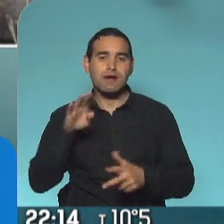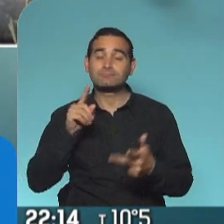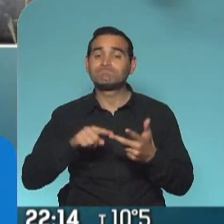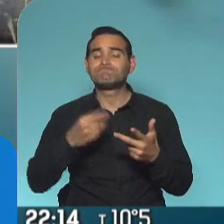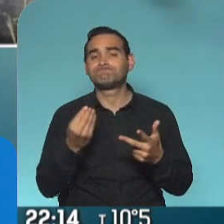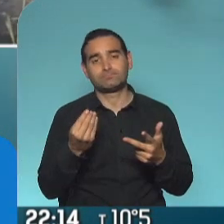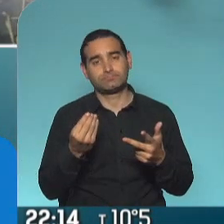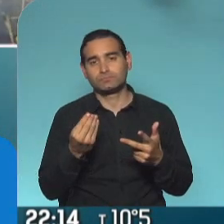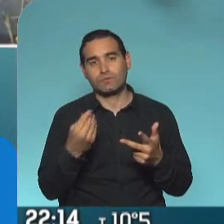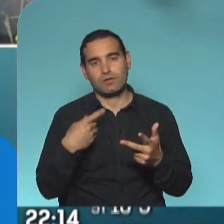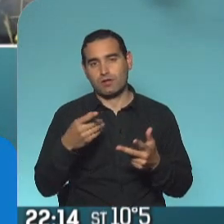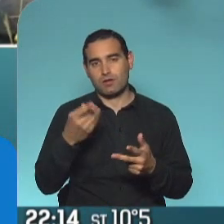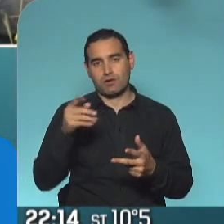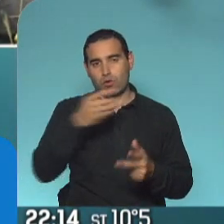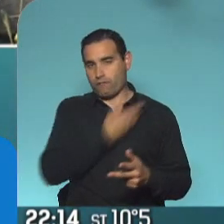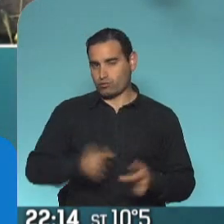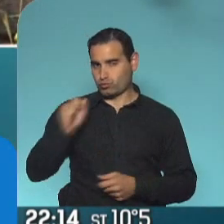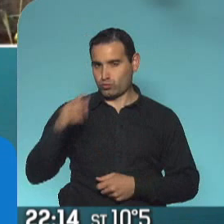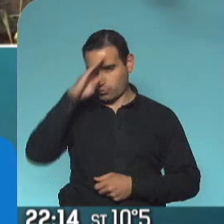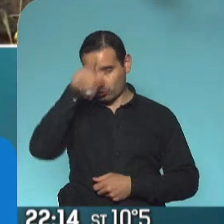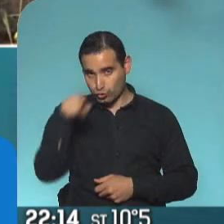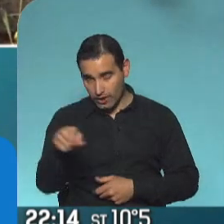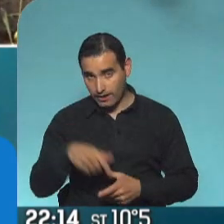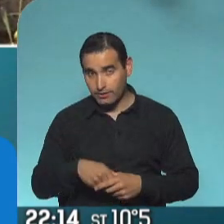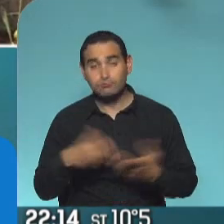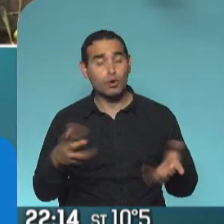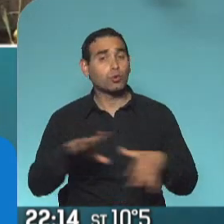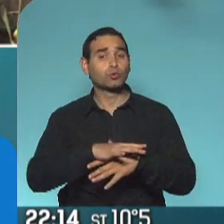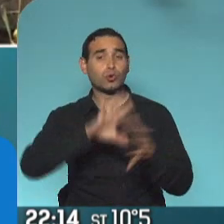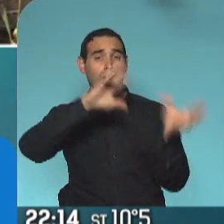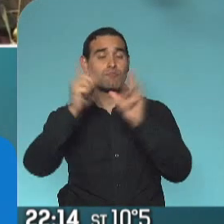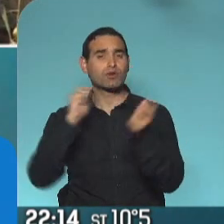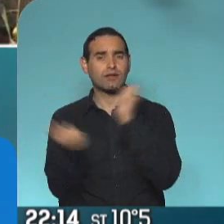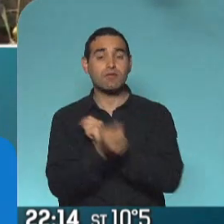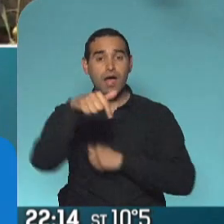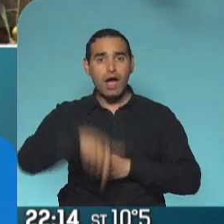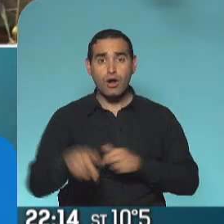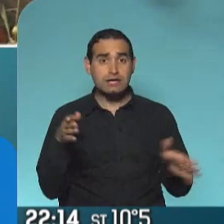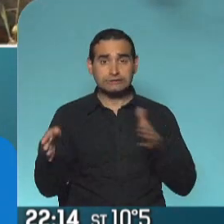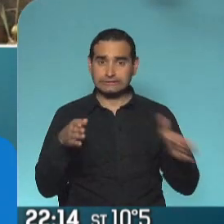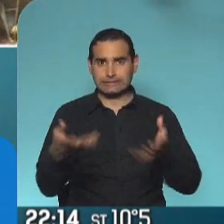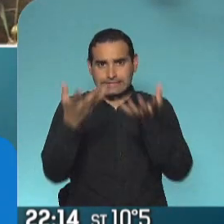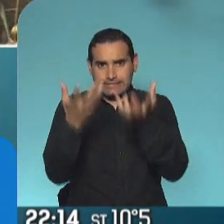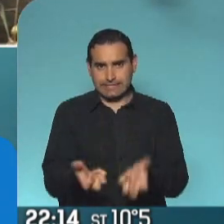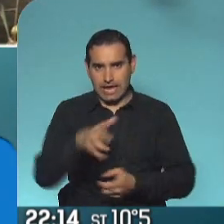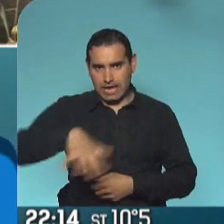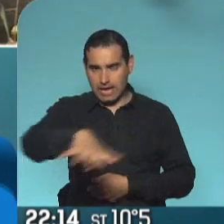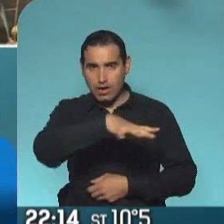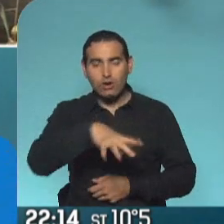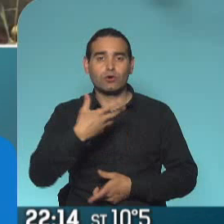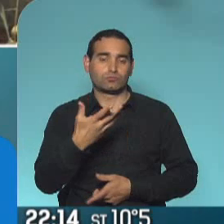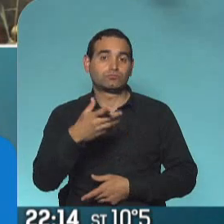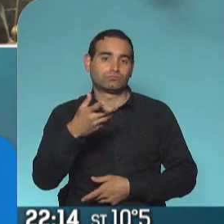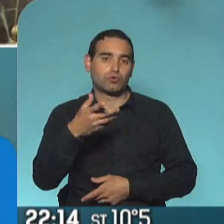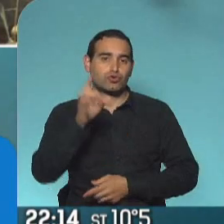en el corto plazo, las políticas de Bolsonaro. De hecho, hablando del cambio climático, estamos en una temporada de sequías y hay